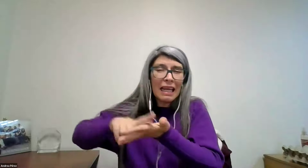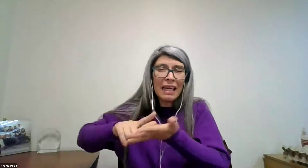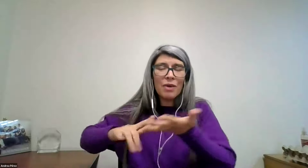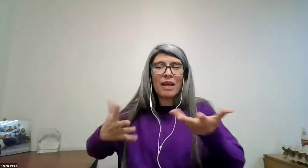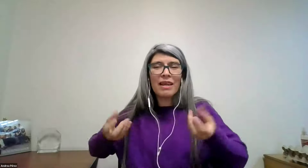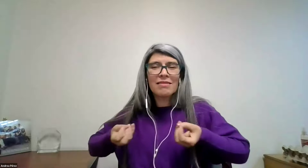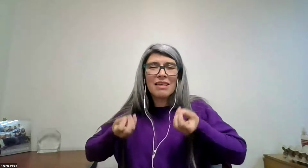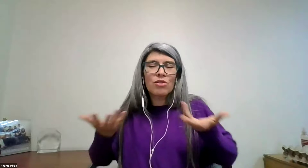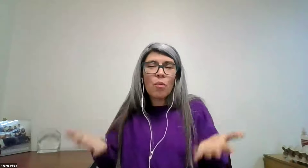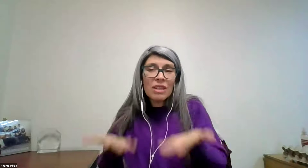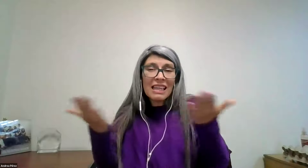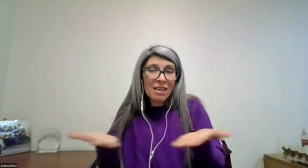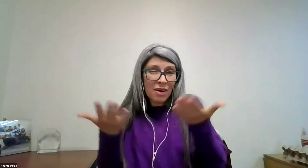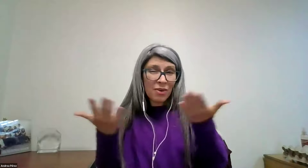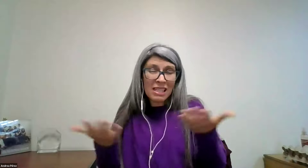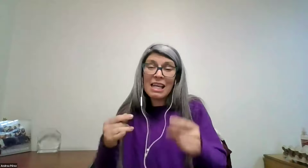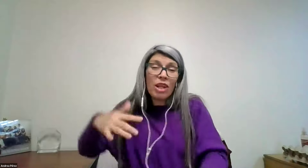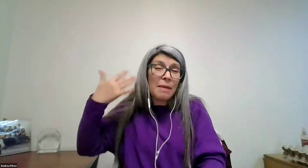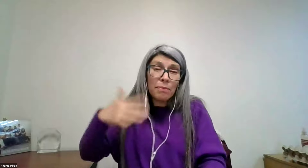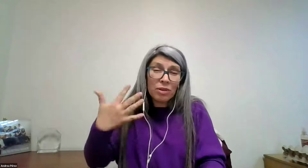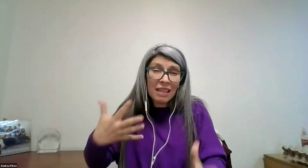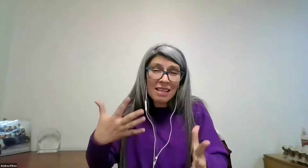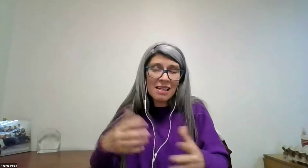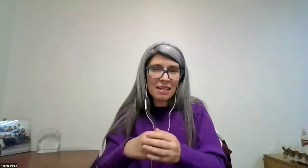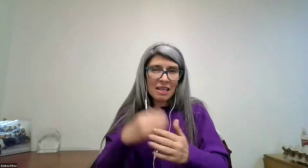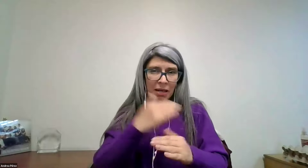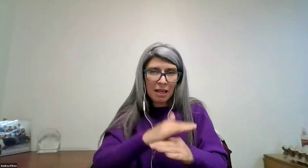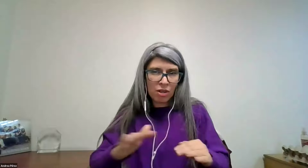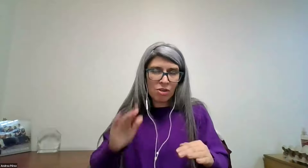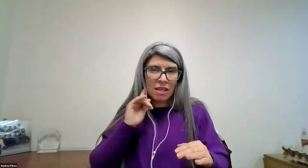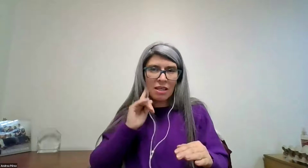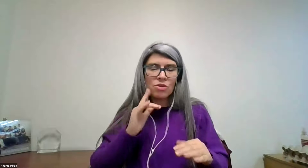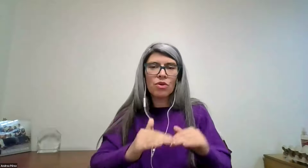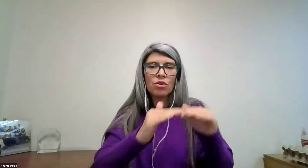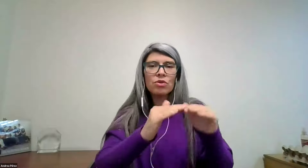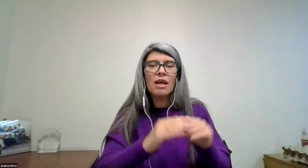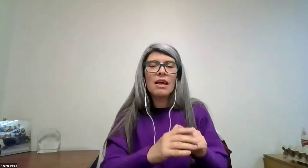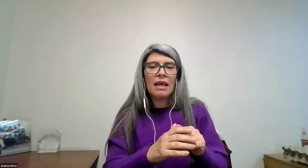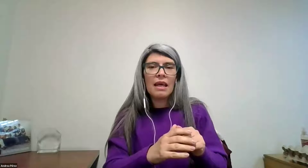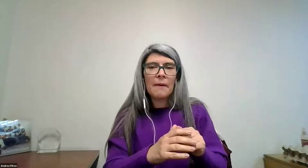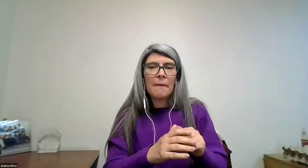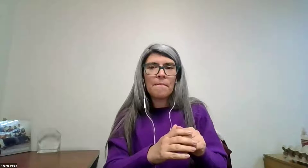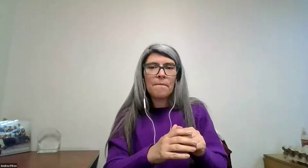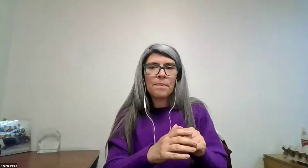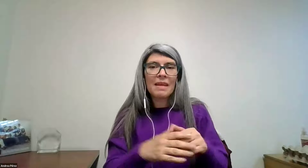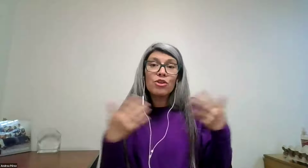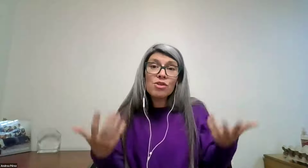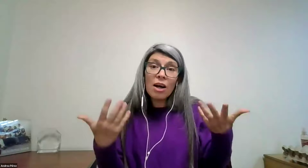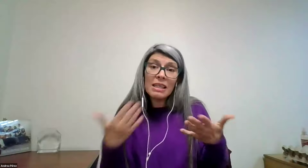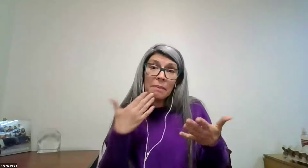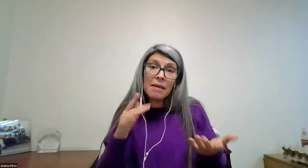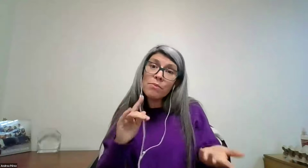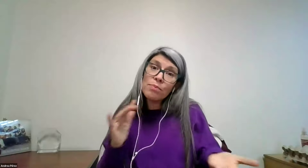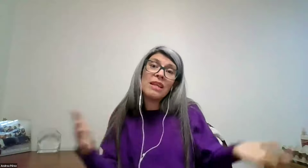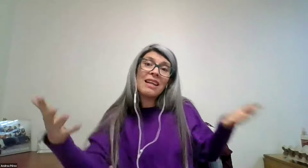de la lengua, de cómo tratar de favorecerla o de la importancia que tiene para los niños y niñas sordos. Entonces